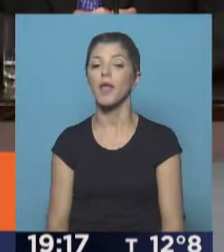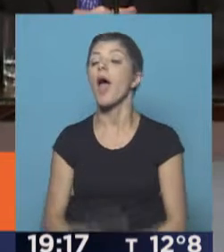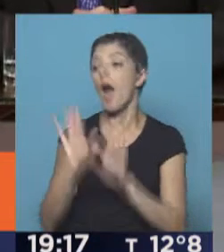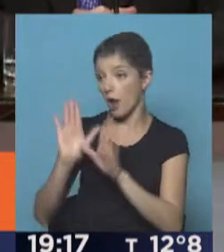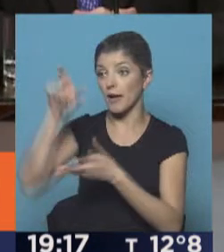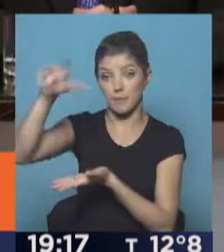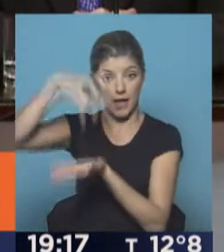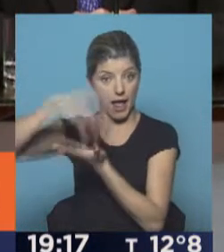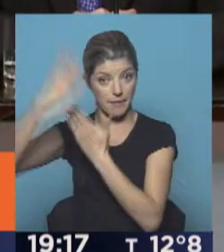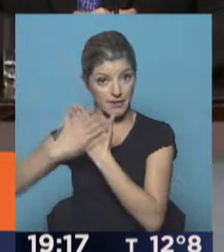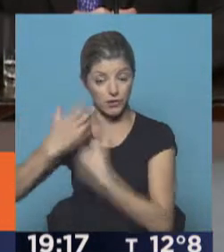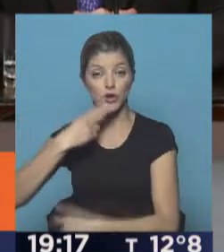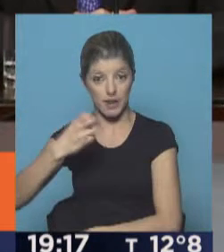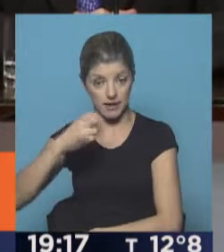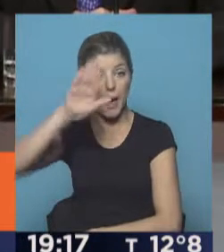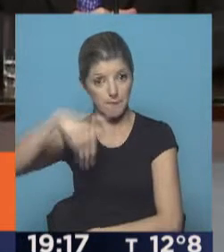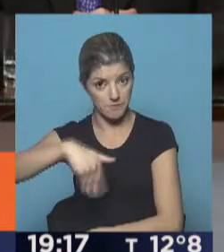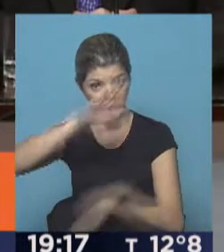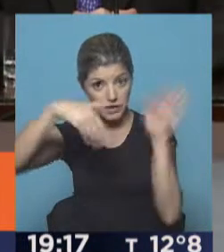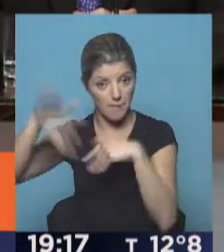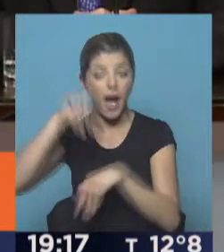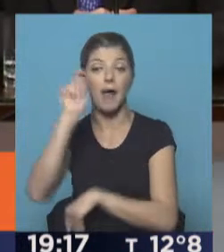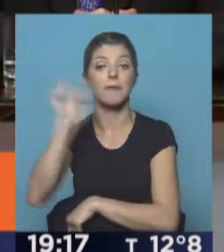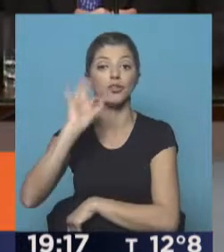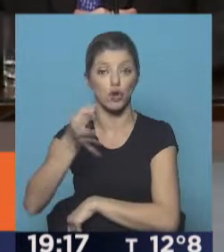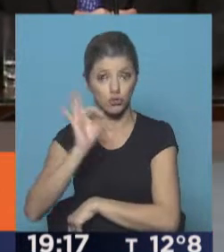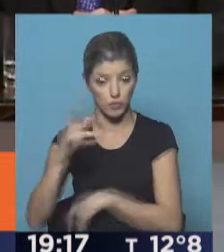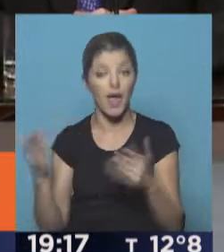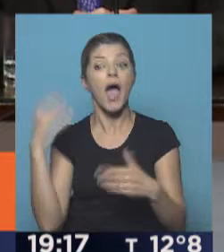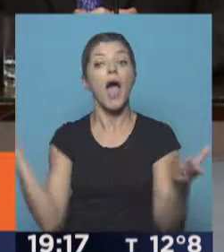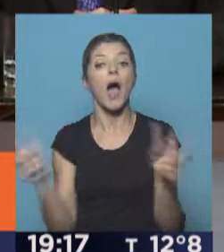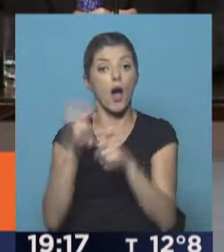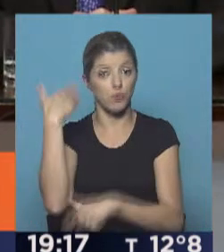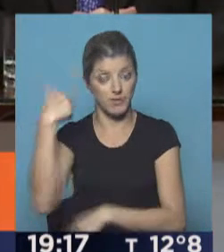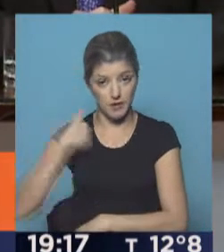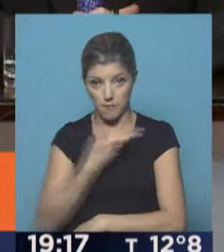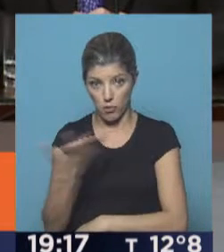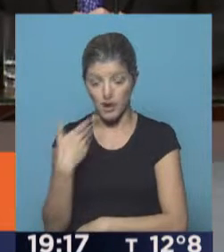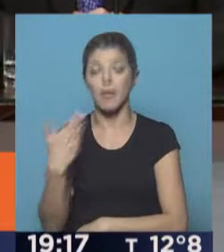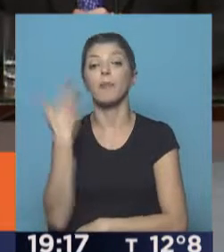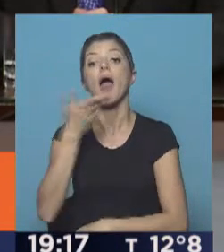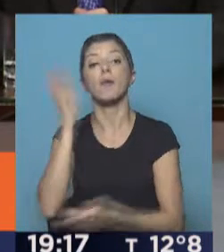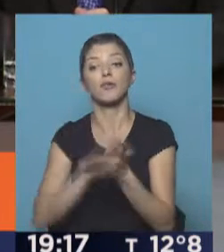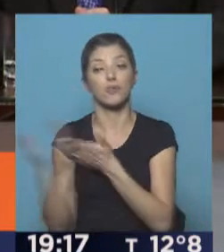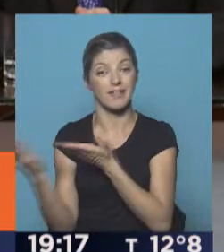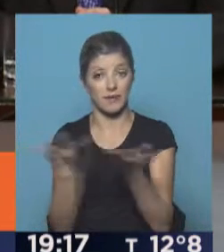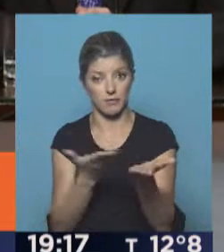de Energía está convocando una audiencia pública para el mes de octubre, como anticipó, para poder hacer la discusión integral del cuadro tarifario.